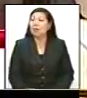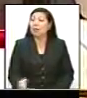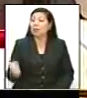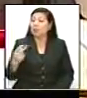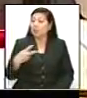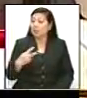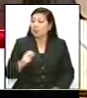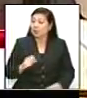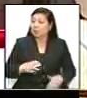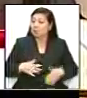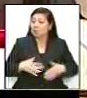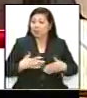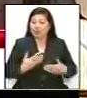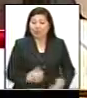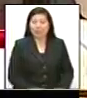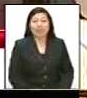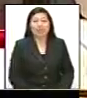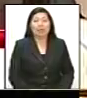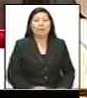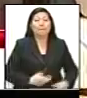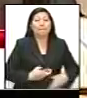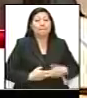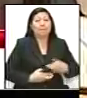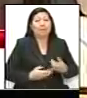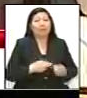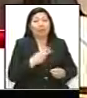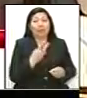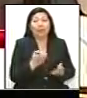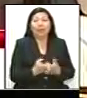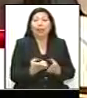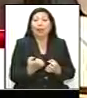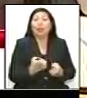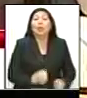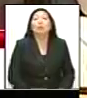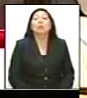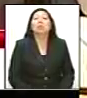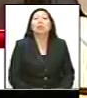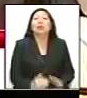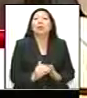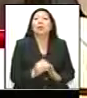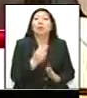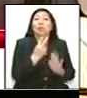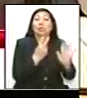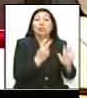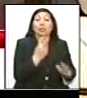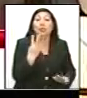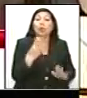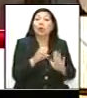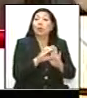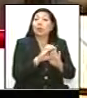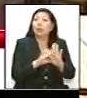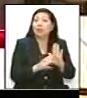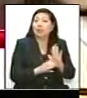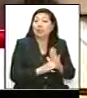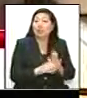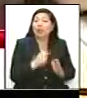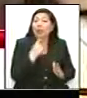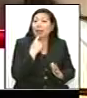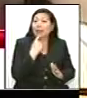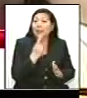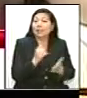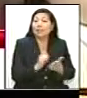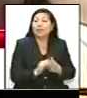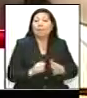segunda posibilidad es que se produzca una crisis económica, y entonces el artículo 72 de la Constitución establece